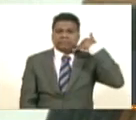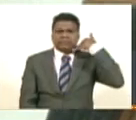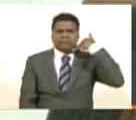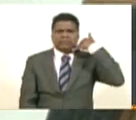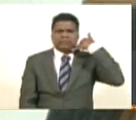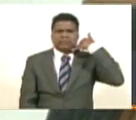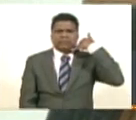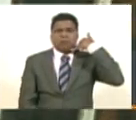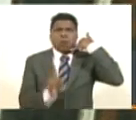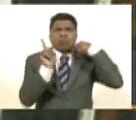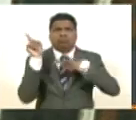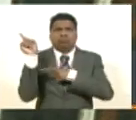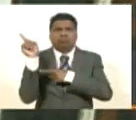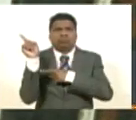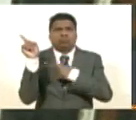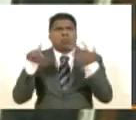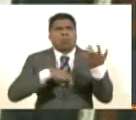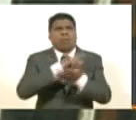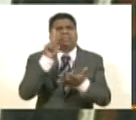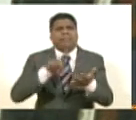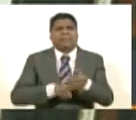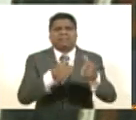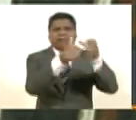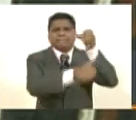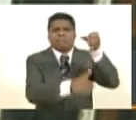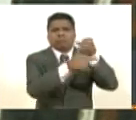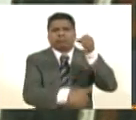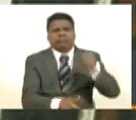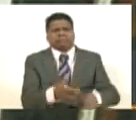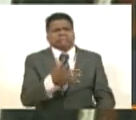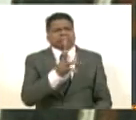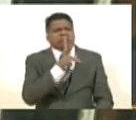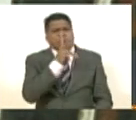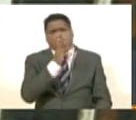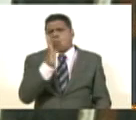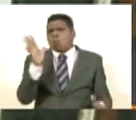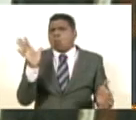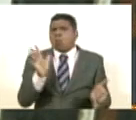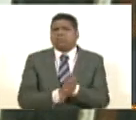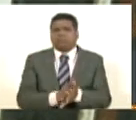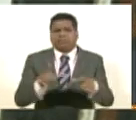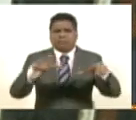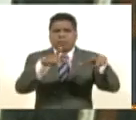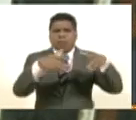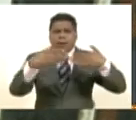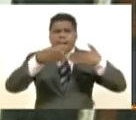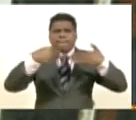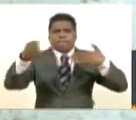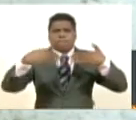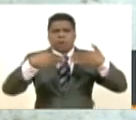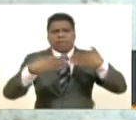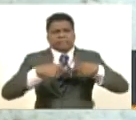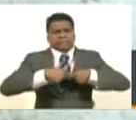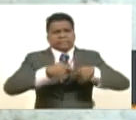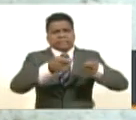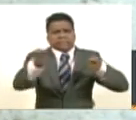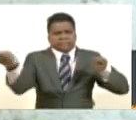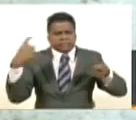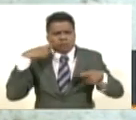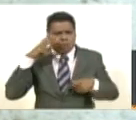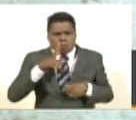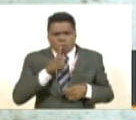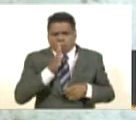totalmente atacadas con excremento humano y nos dejaron en la puerta de la emisora de Elevación